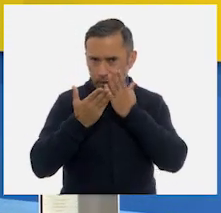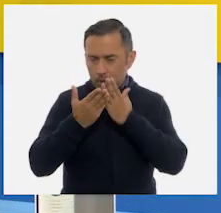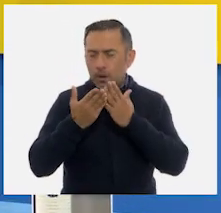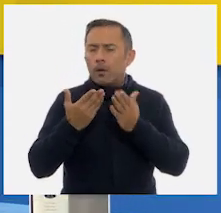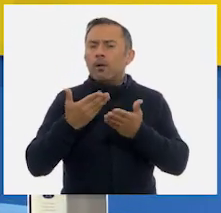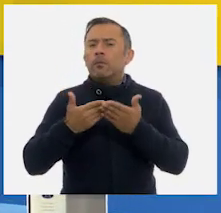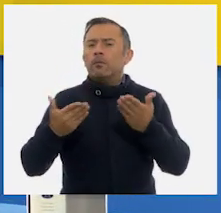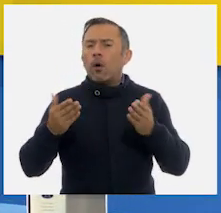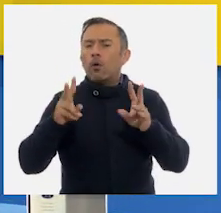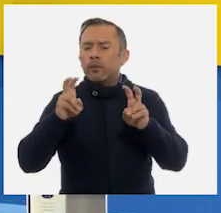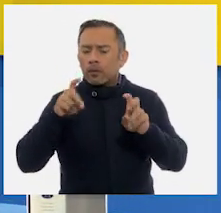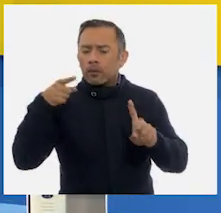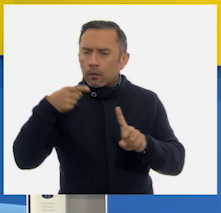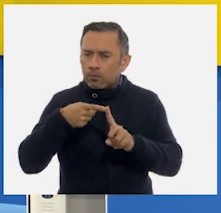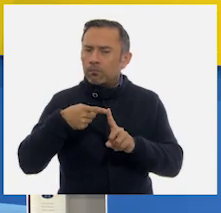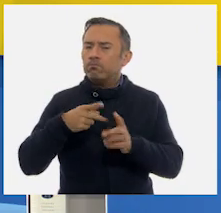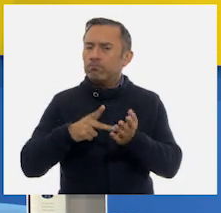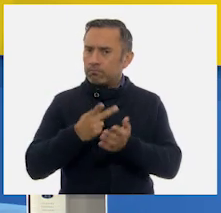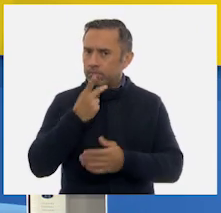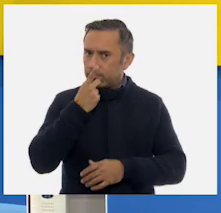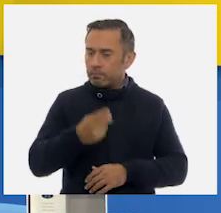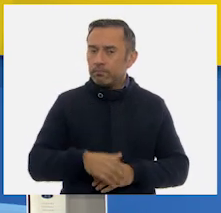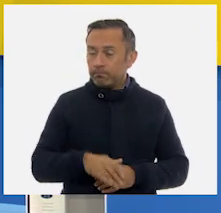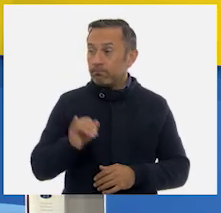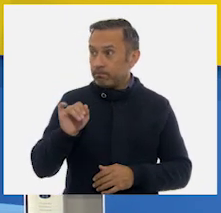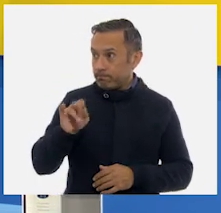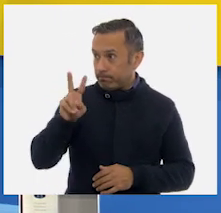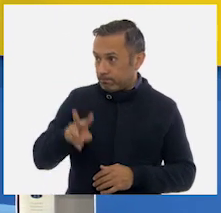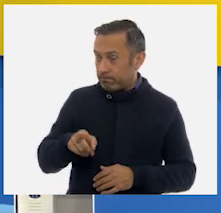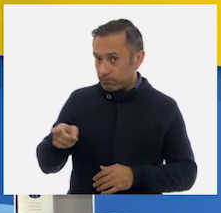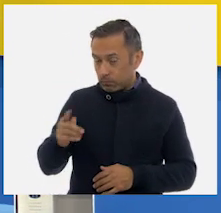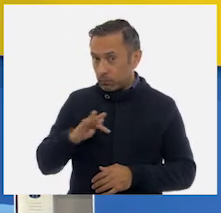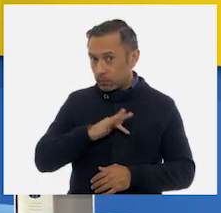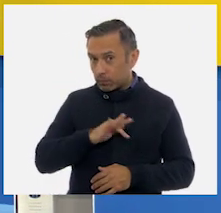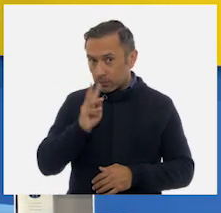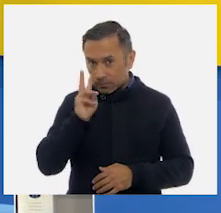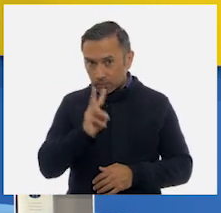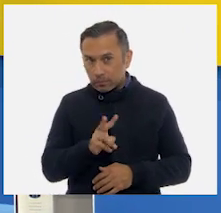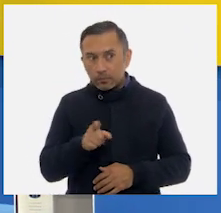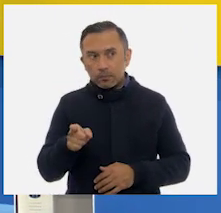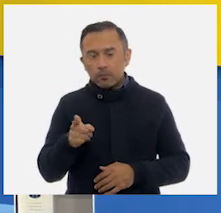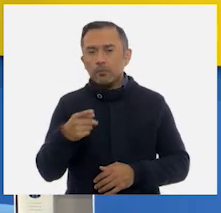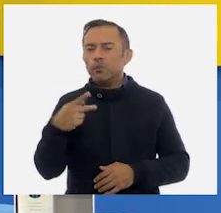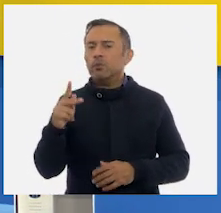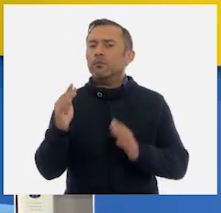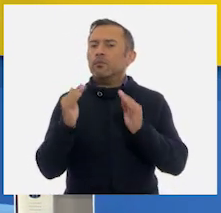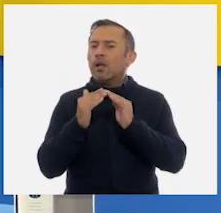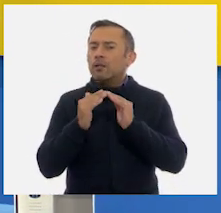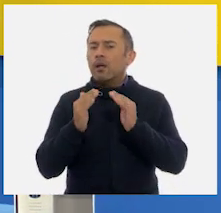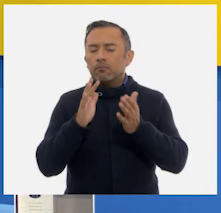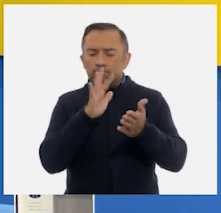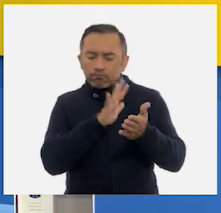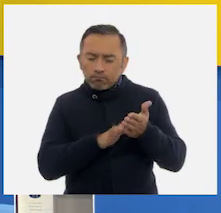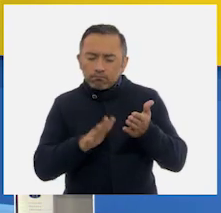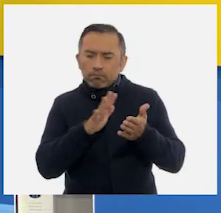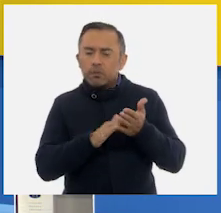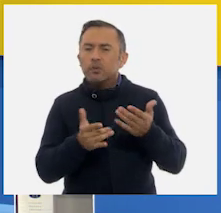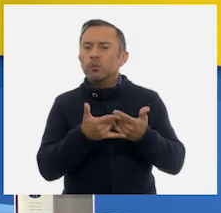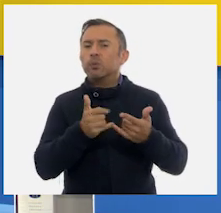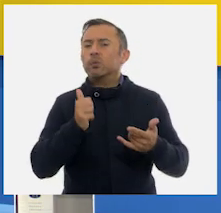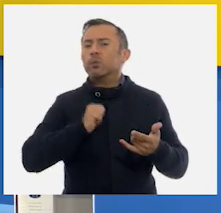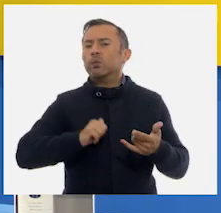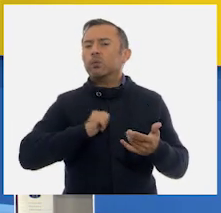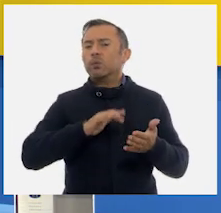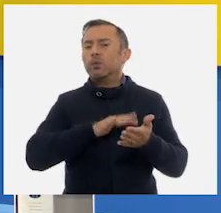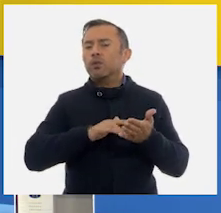en efecto, como pudiste apreciarlo y como podrías volver a verlo releyendo en casa el relato histórico sobre la